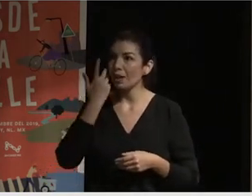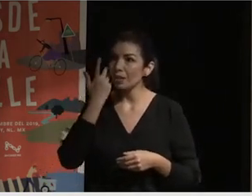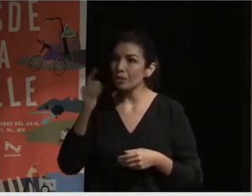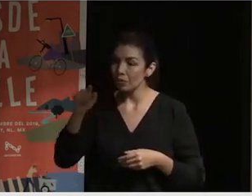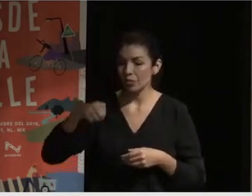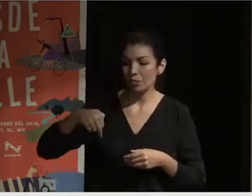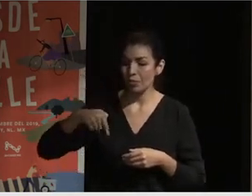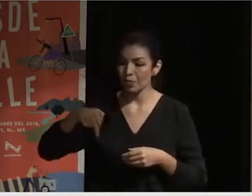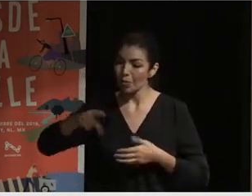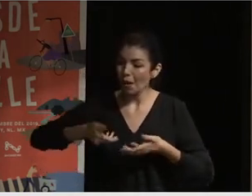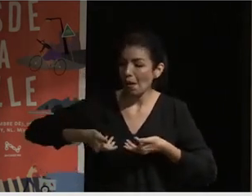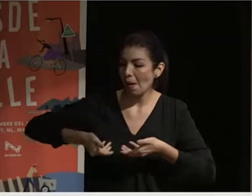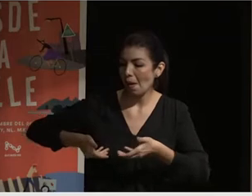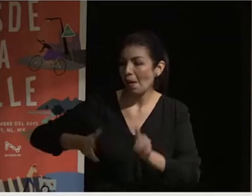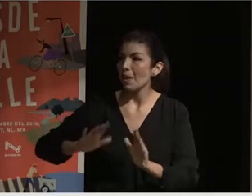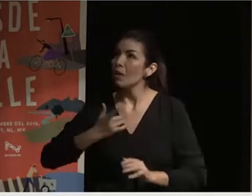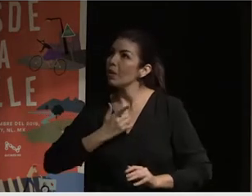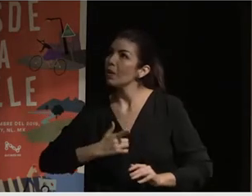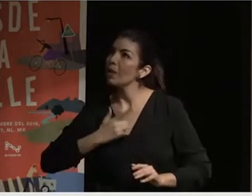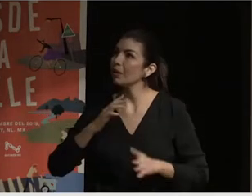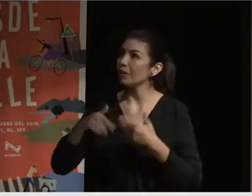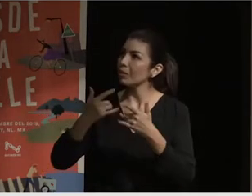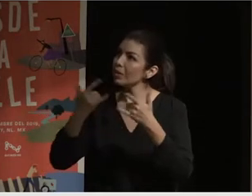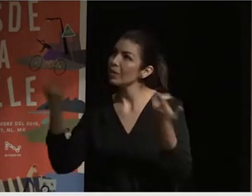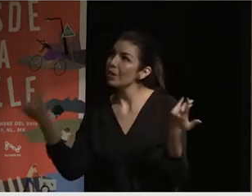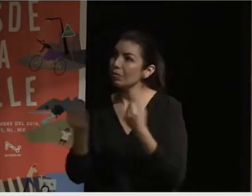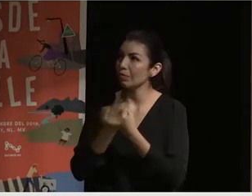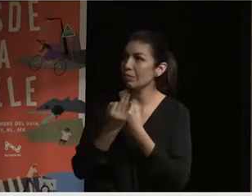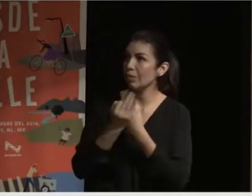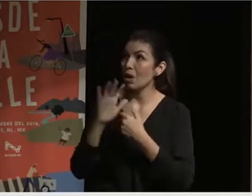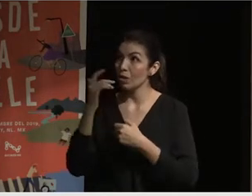recorres y luchando siempre por alcanzar nuevos retos.